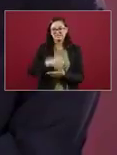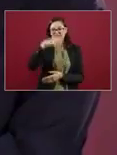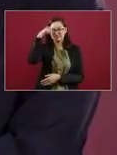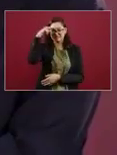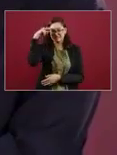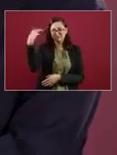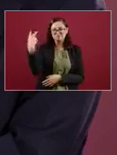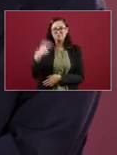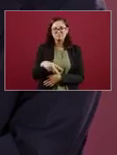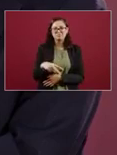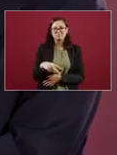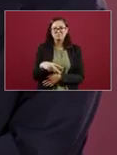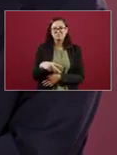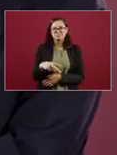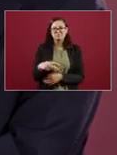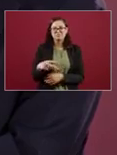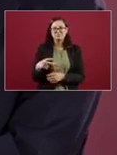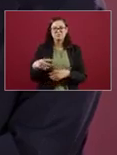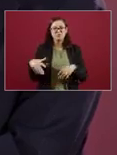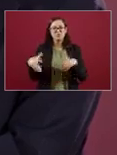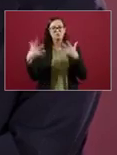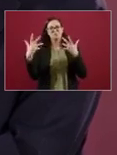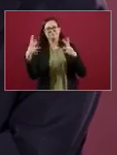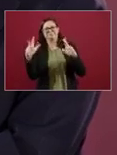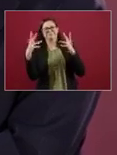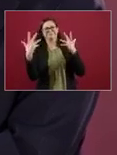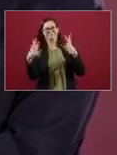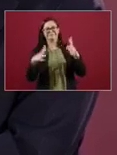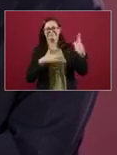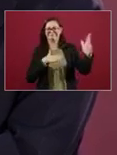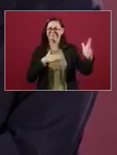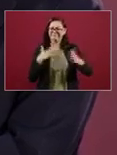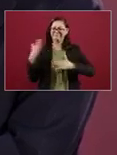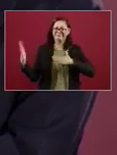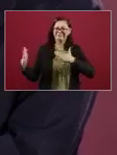expresiones de júbilo. Fue cuando